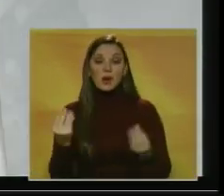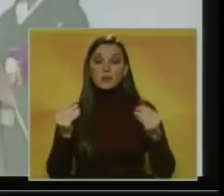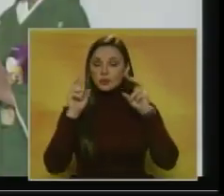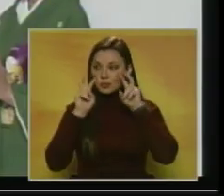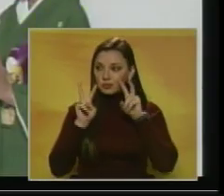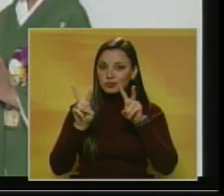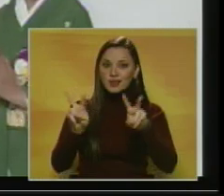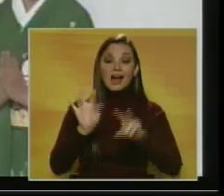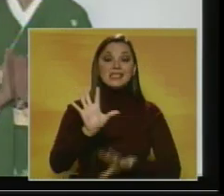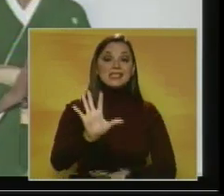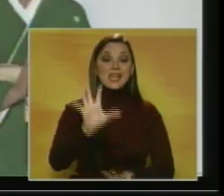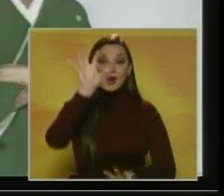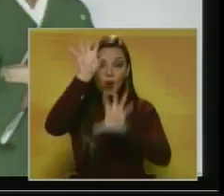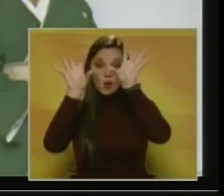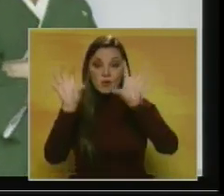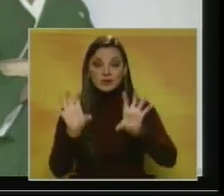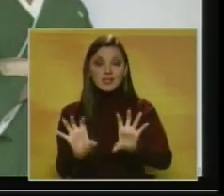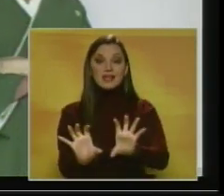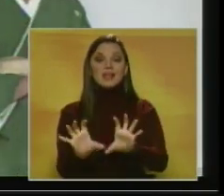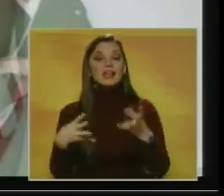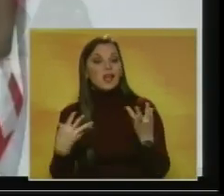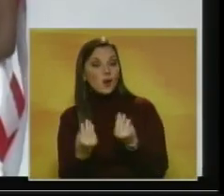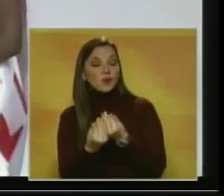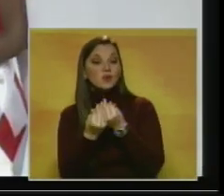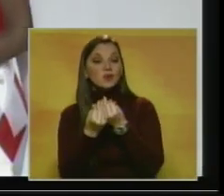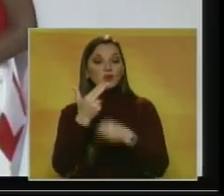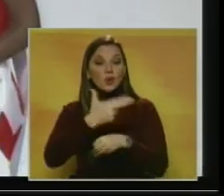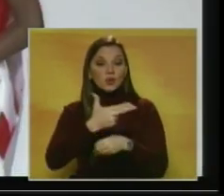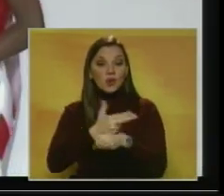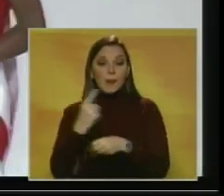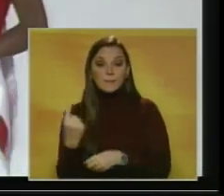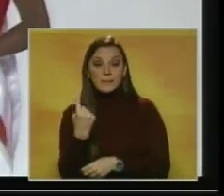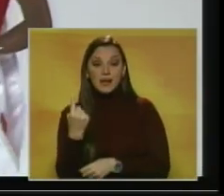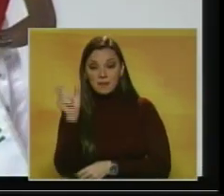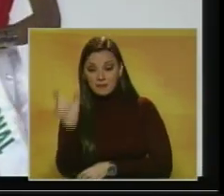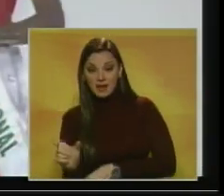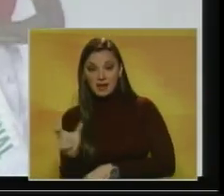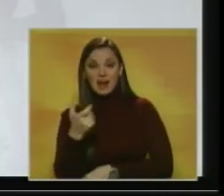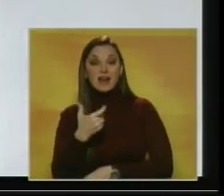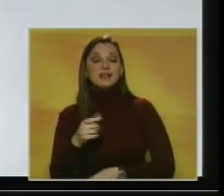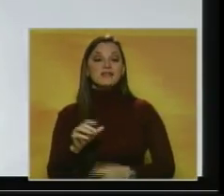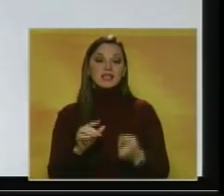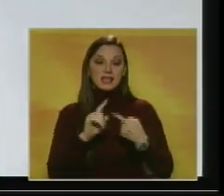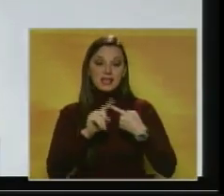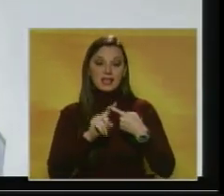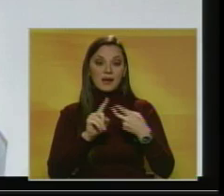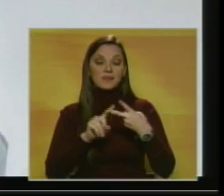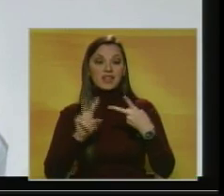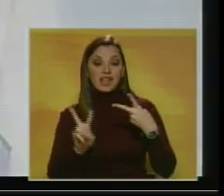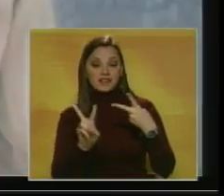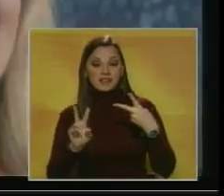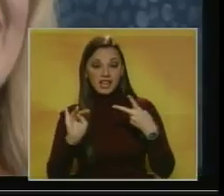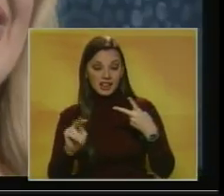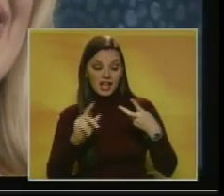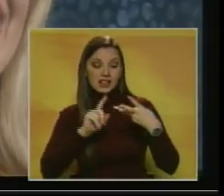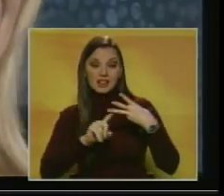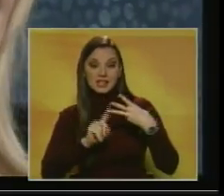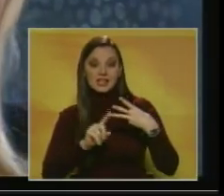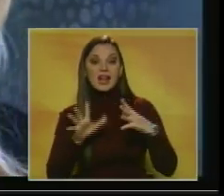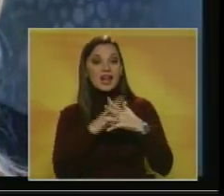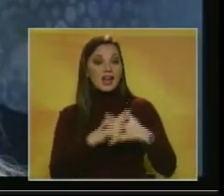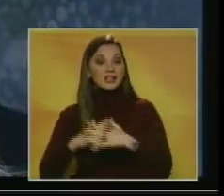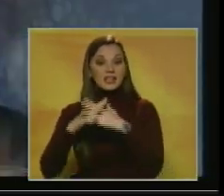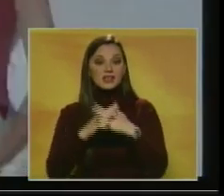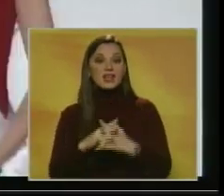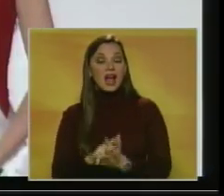5 continentes junto a Honduras como primera finalista. Segunda finalista, Vietnam como tercera y Estados Unidos